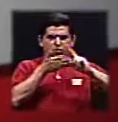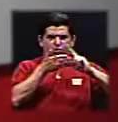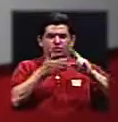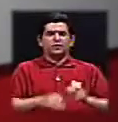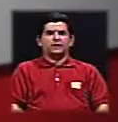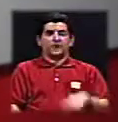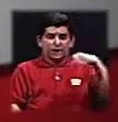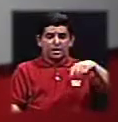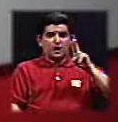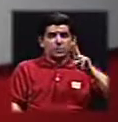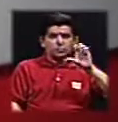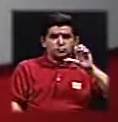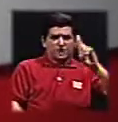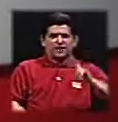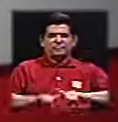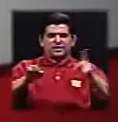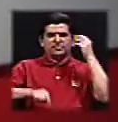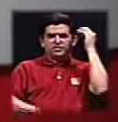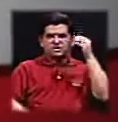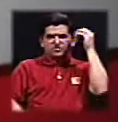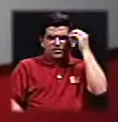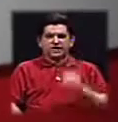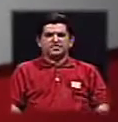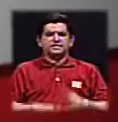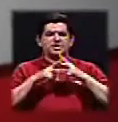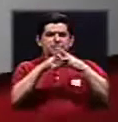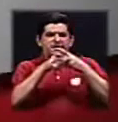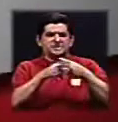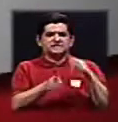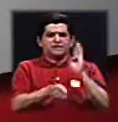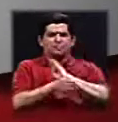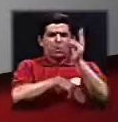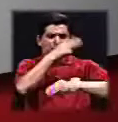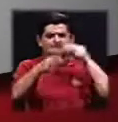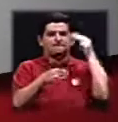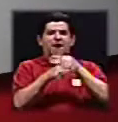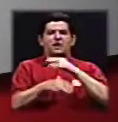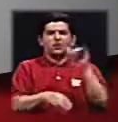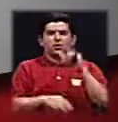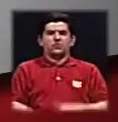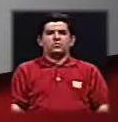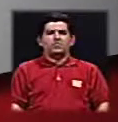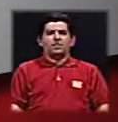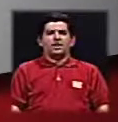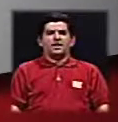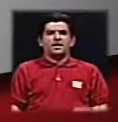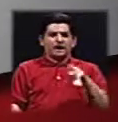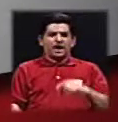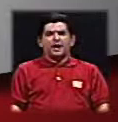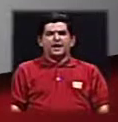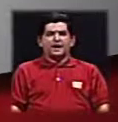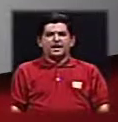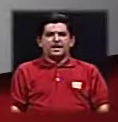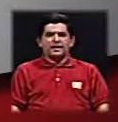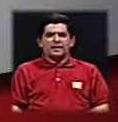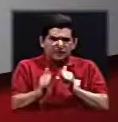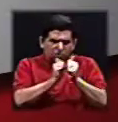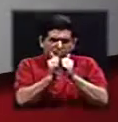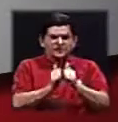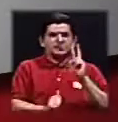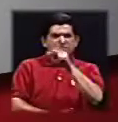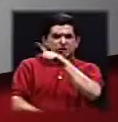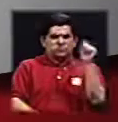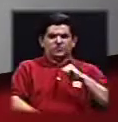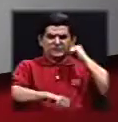Costa Rica discrepan por el préstamo con el Banco Mundial, y además, convención partidaria definirá en un par de